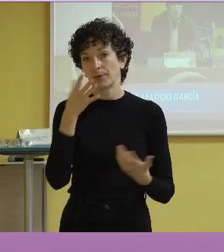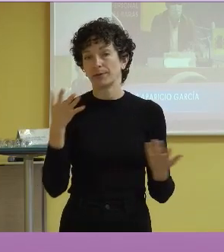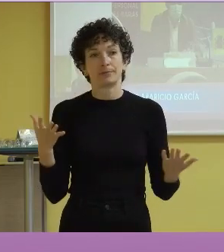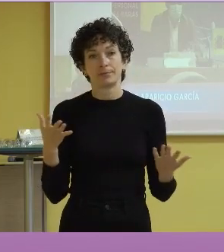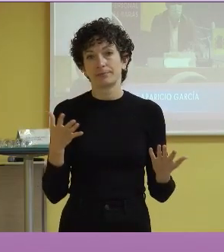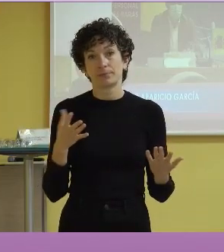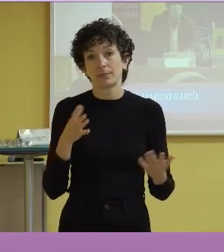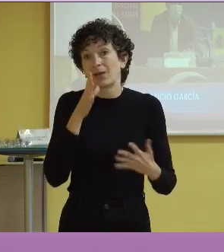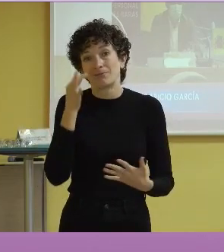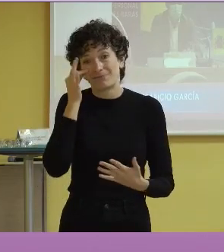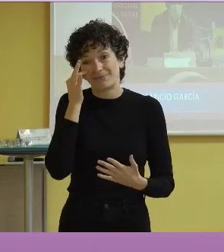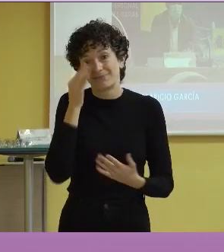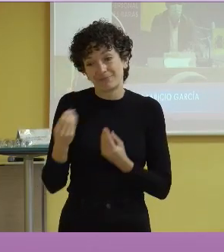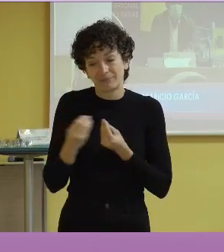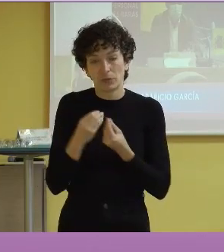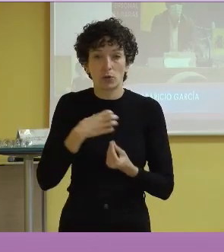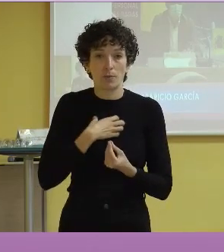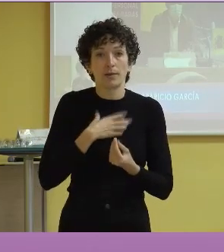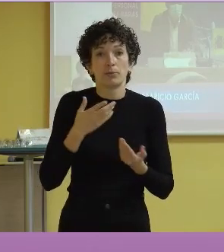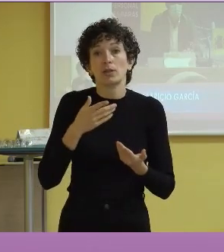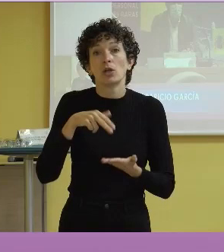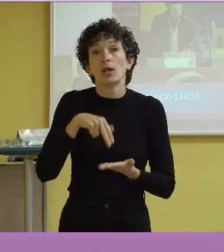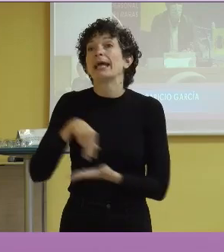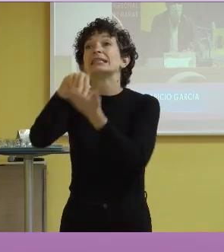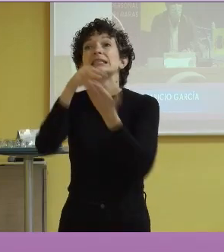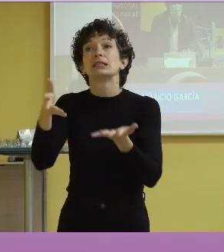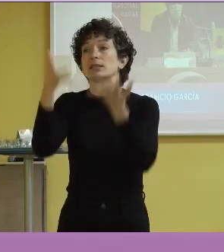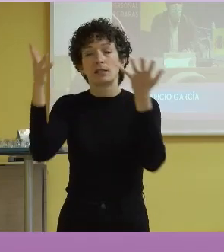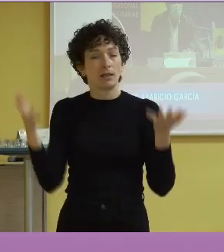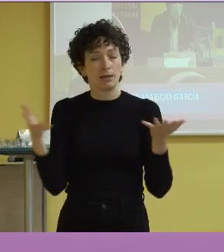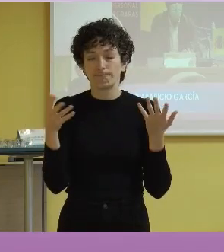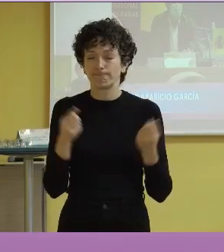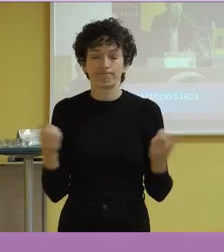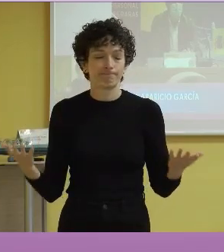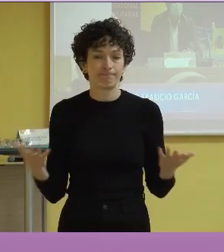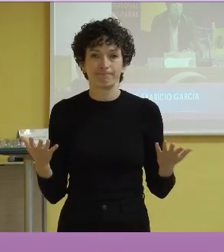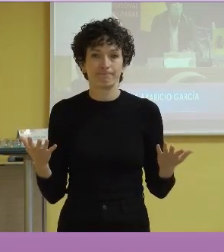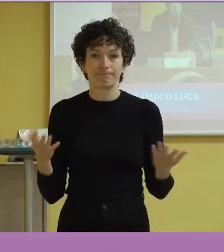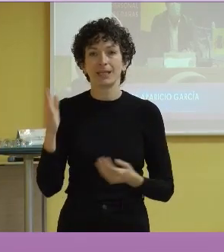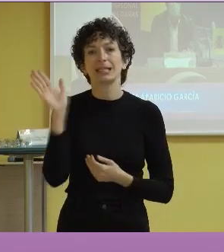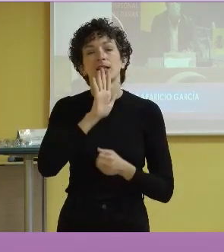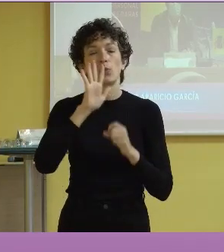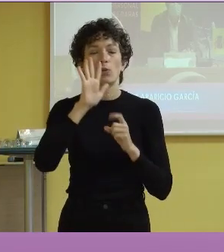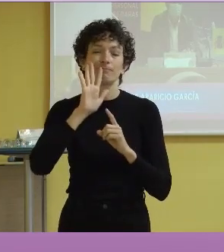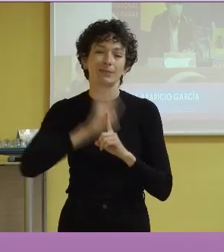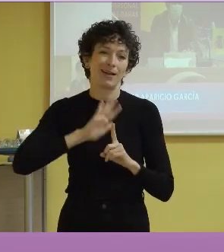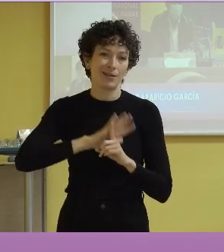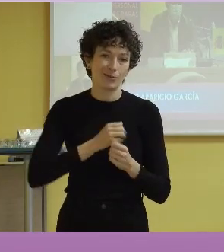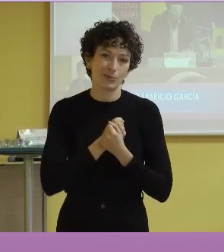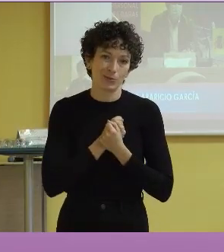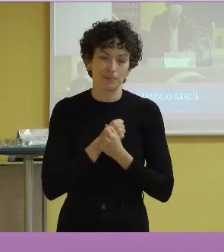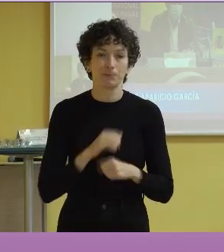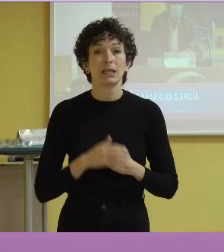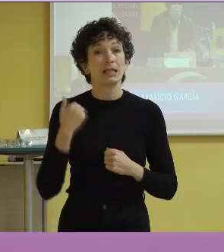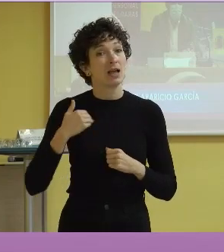presente con nosotros, y ahí donde esté, pues le mandamos un cariñoso saludo. Desde el inicio del